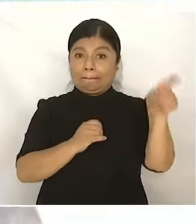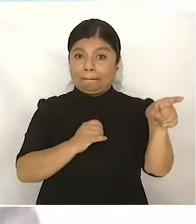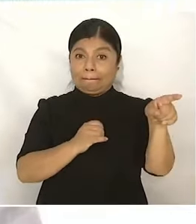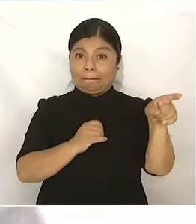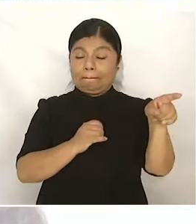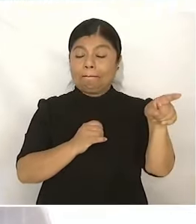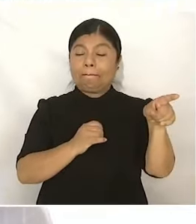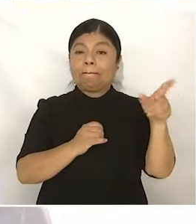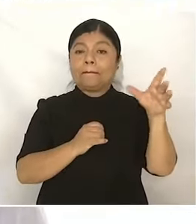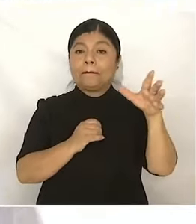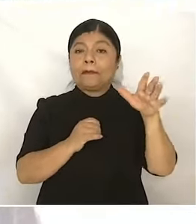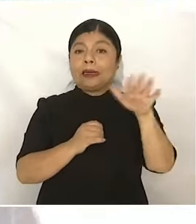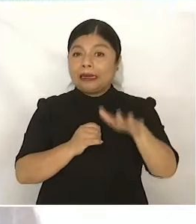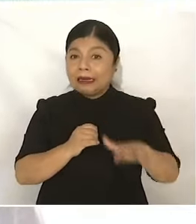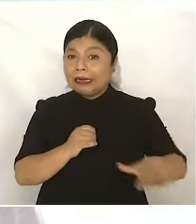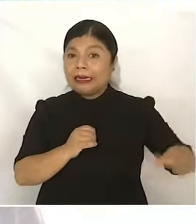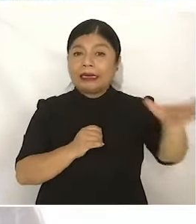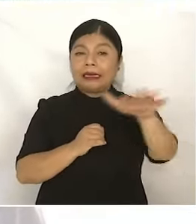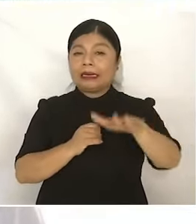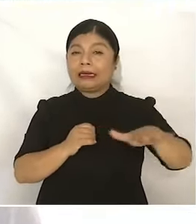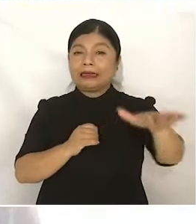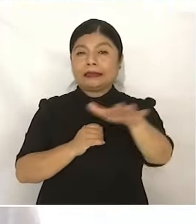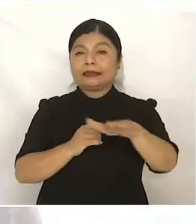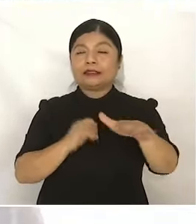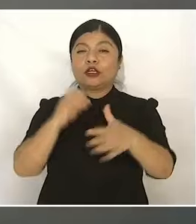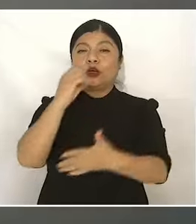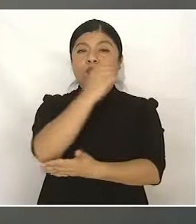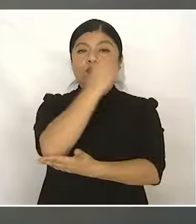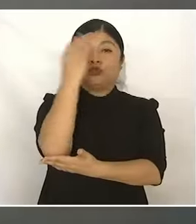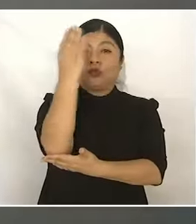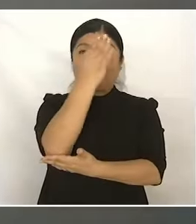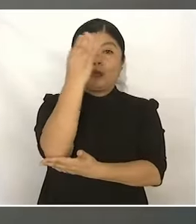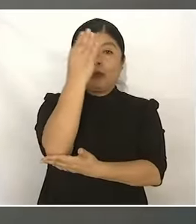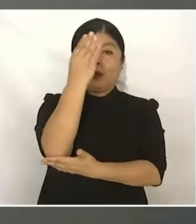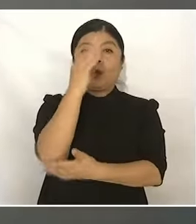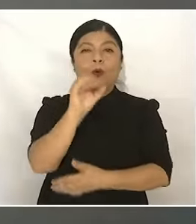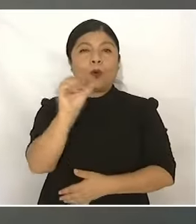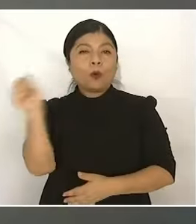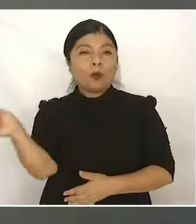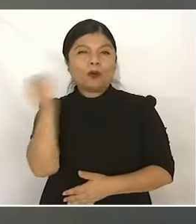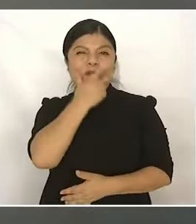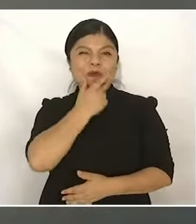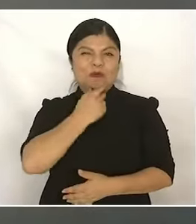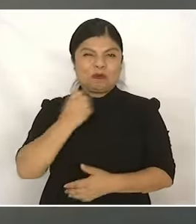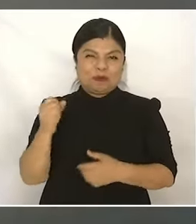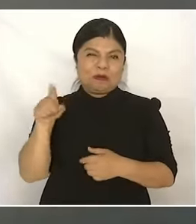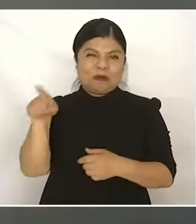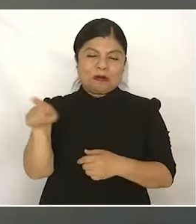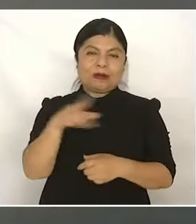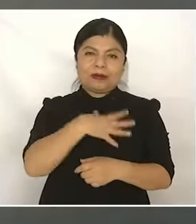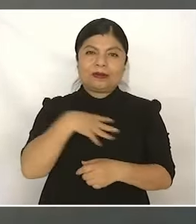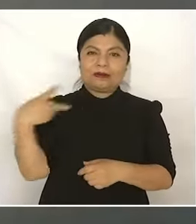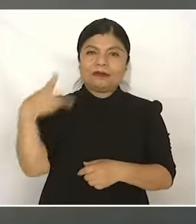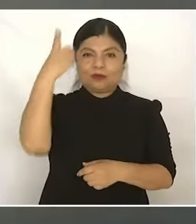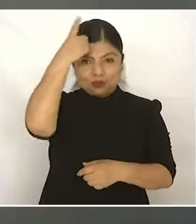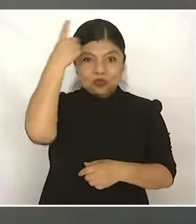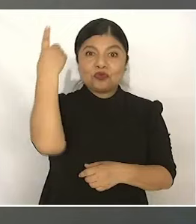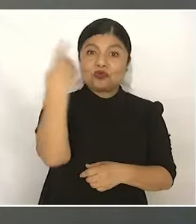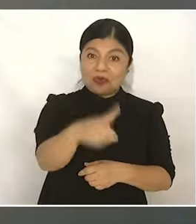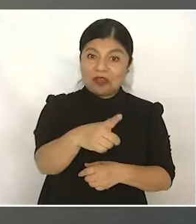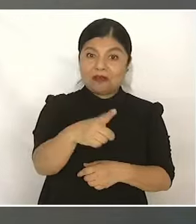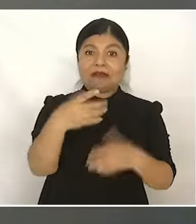todo lo que ahora es Otón Pueblanco. Y aquí, les decía